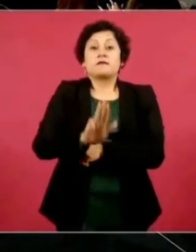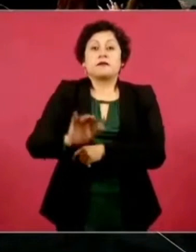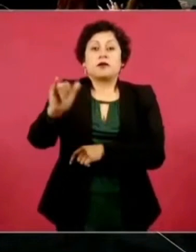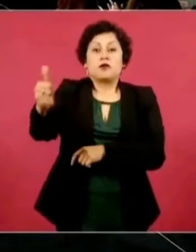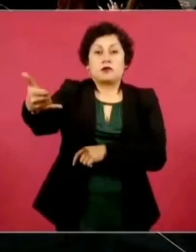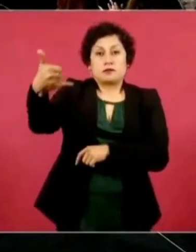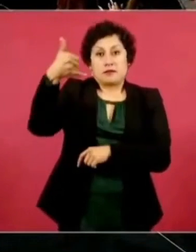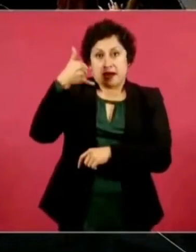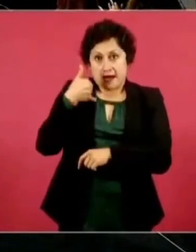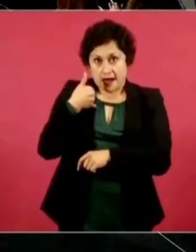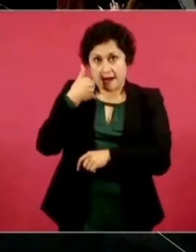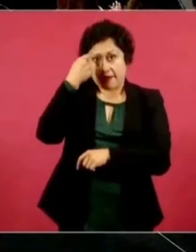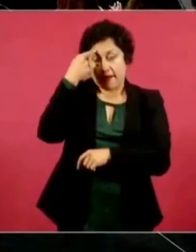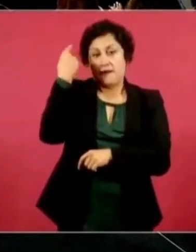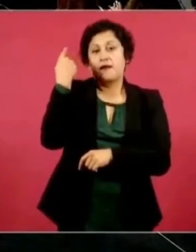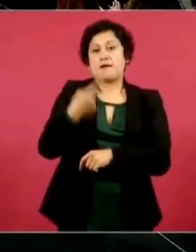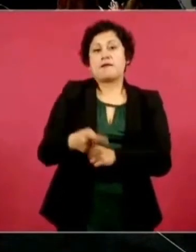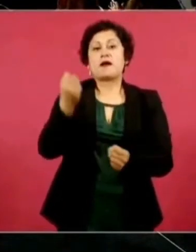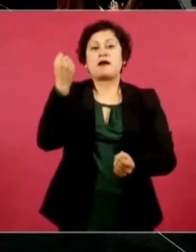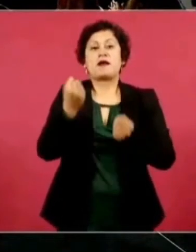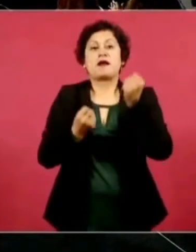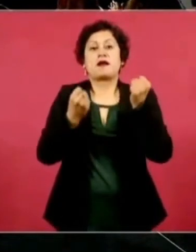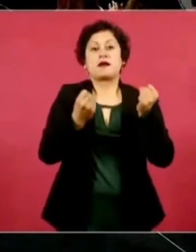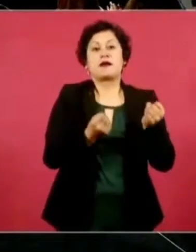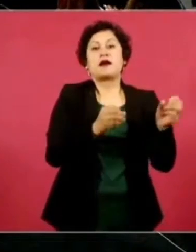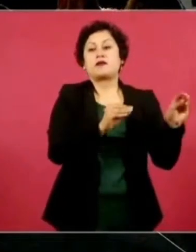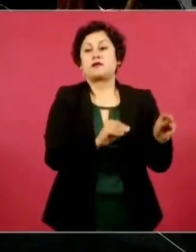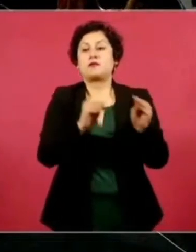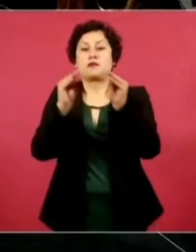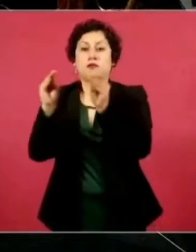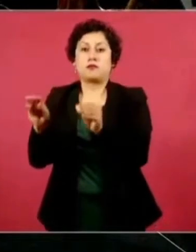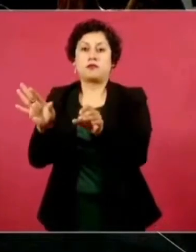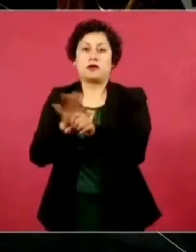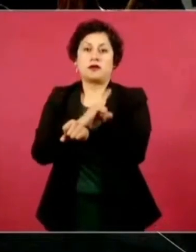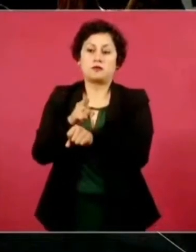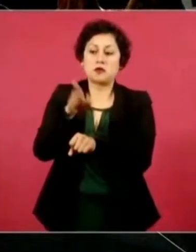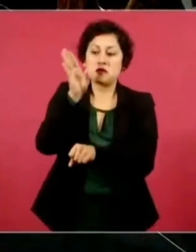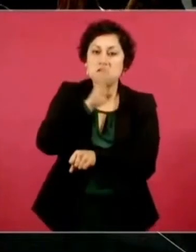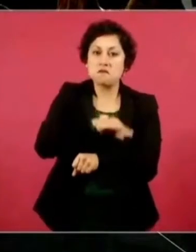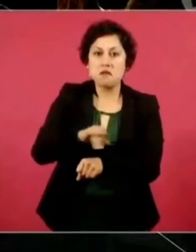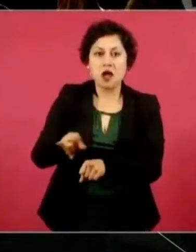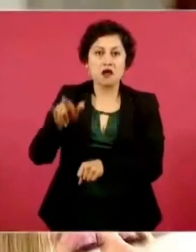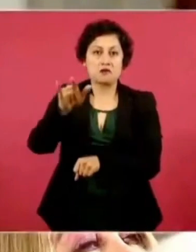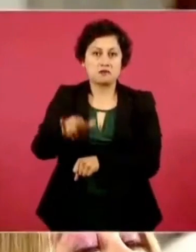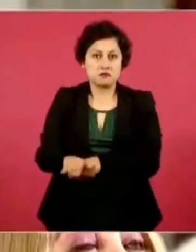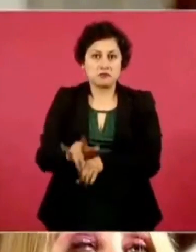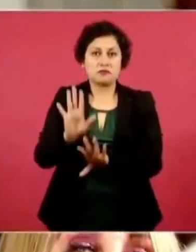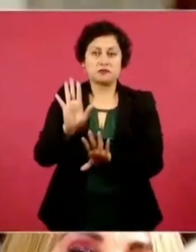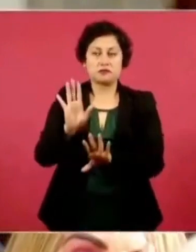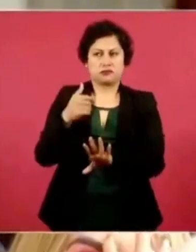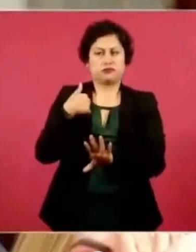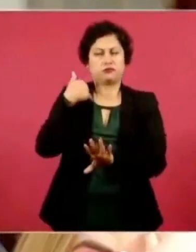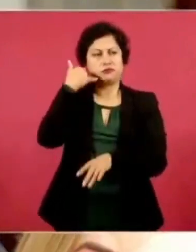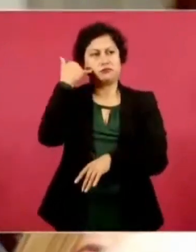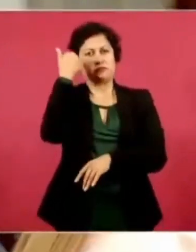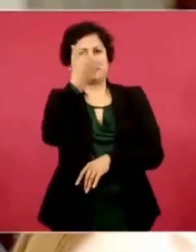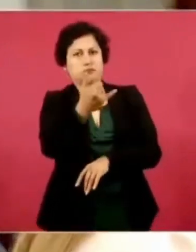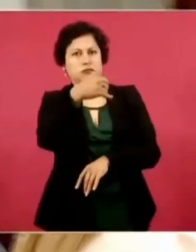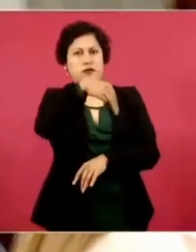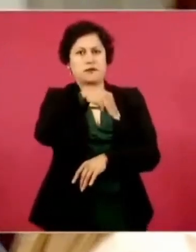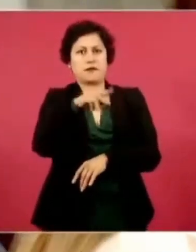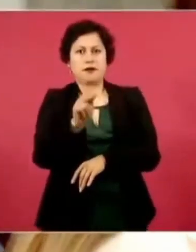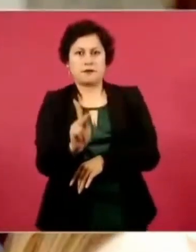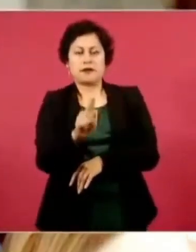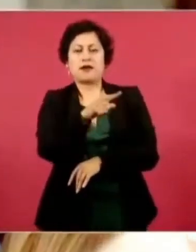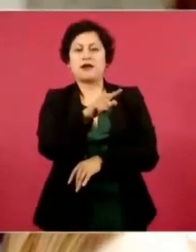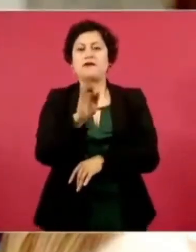pensión para que moviera la camioneta porque la habían dejado a la mitad. Me comunico y el MP Fernando Navarro Guillén